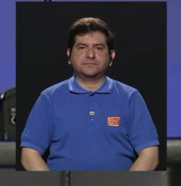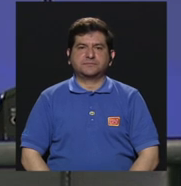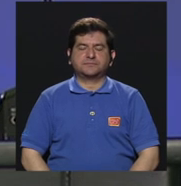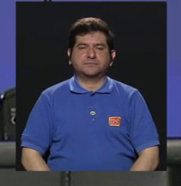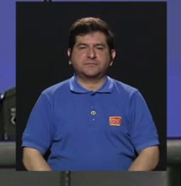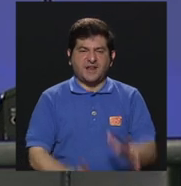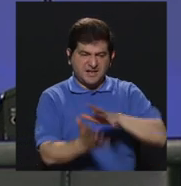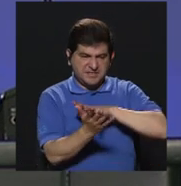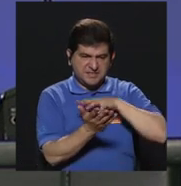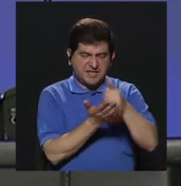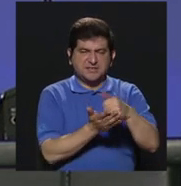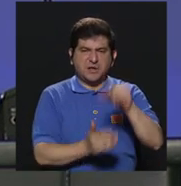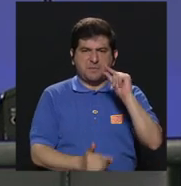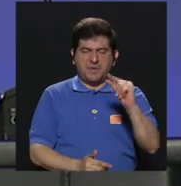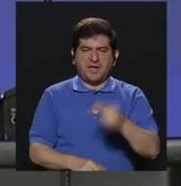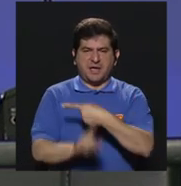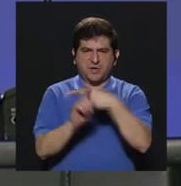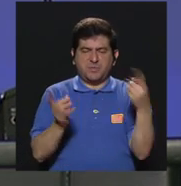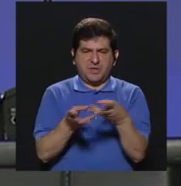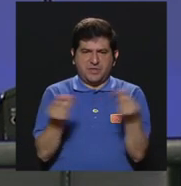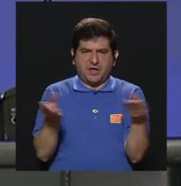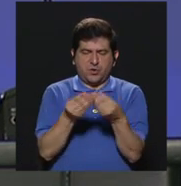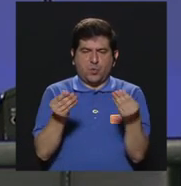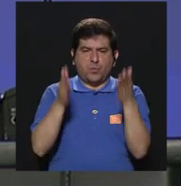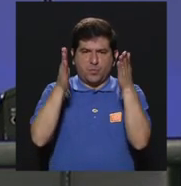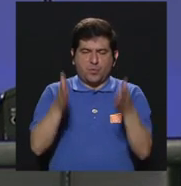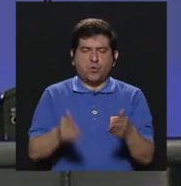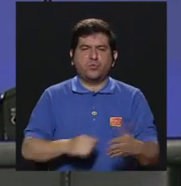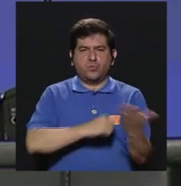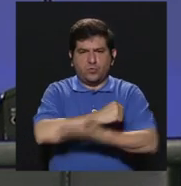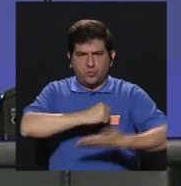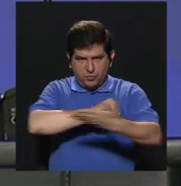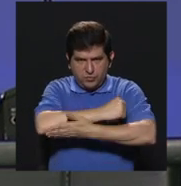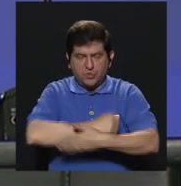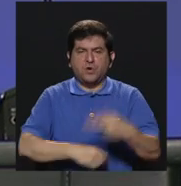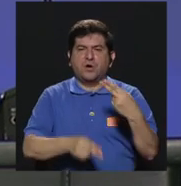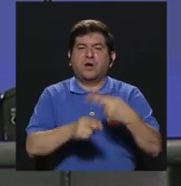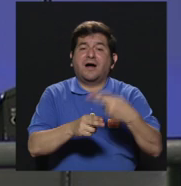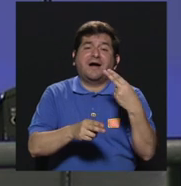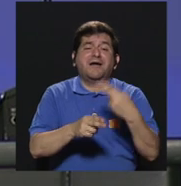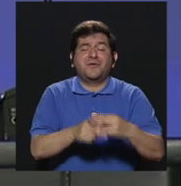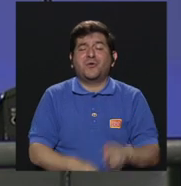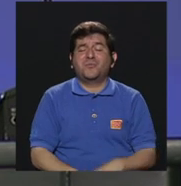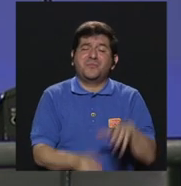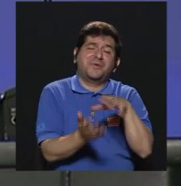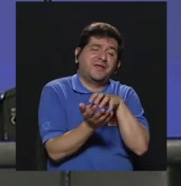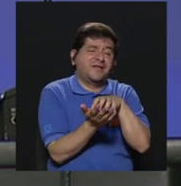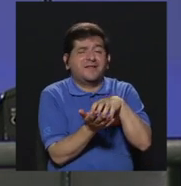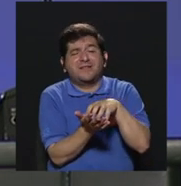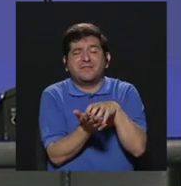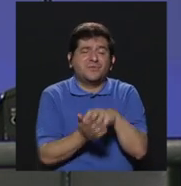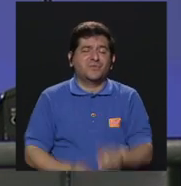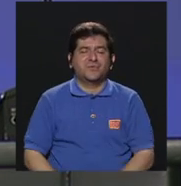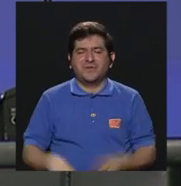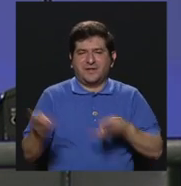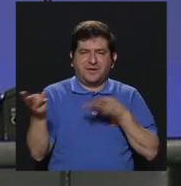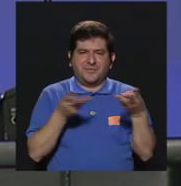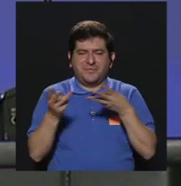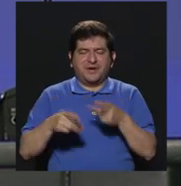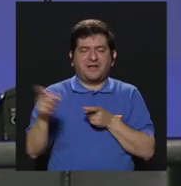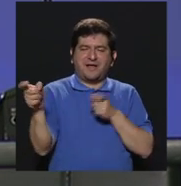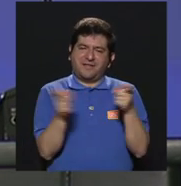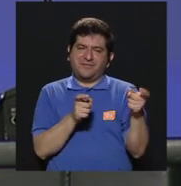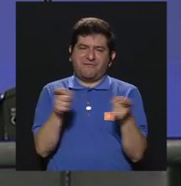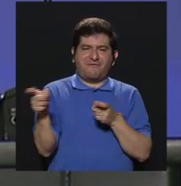Se destruye al pequeño y mediano productor campesino a nombre de un dudoso mercado